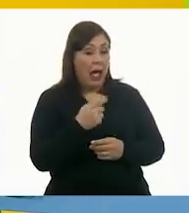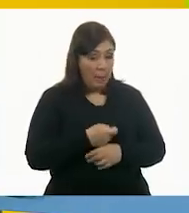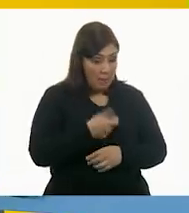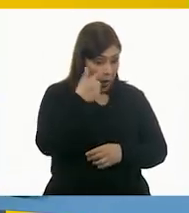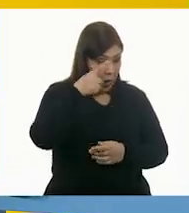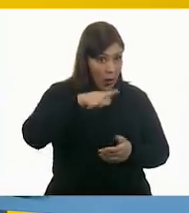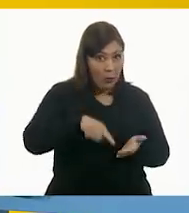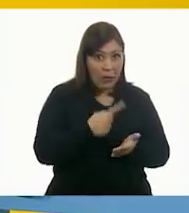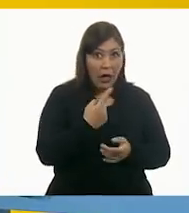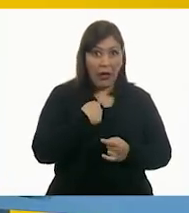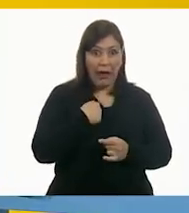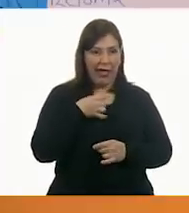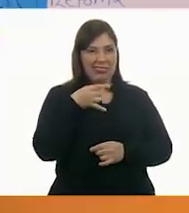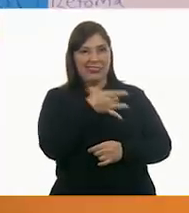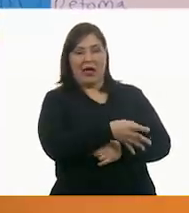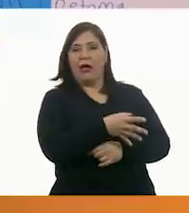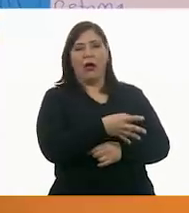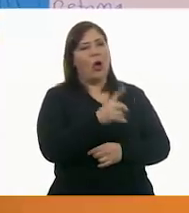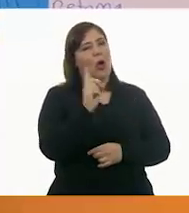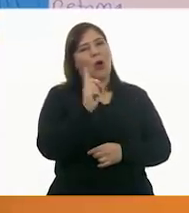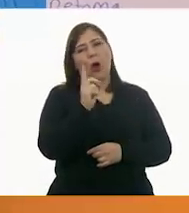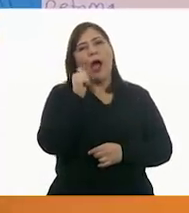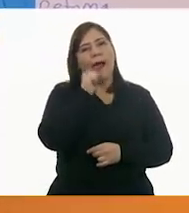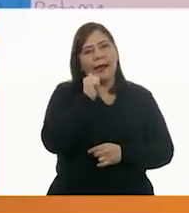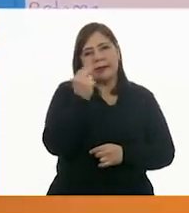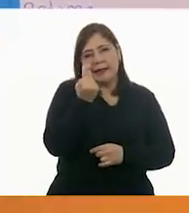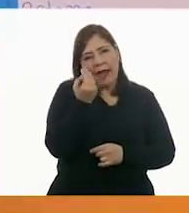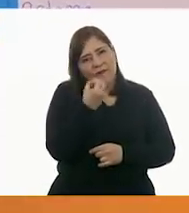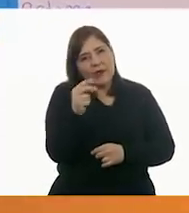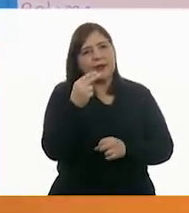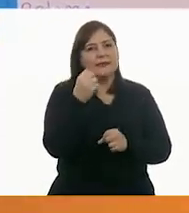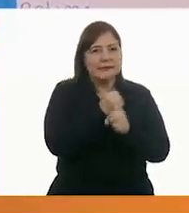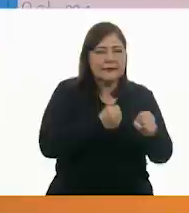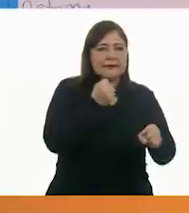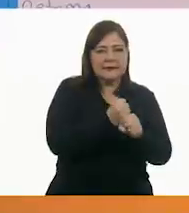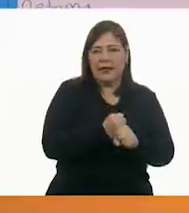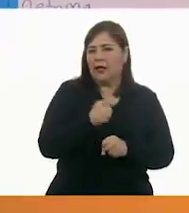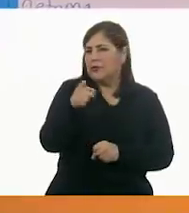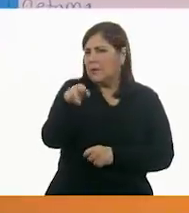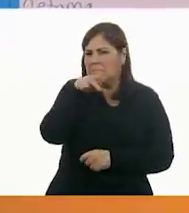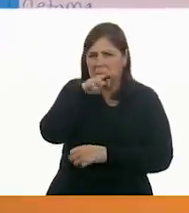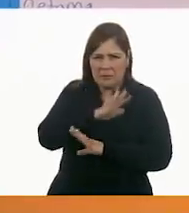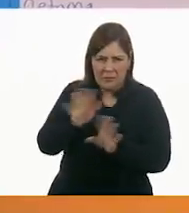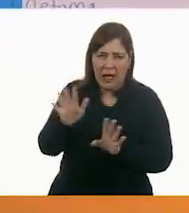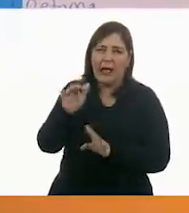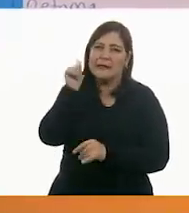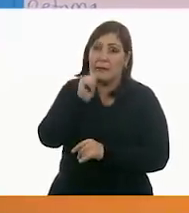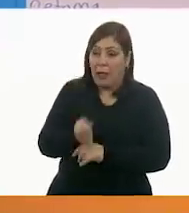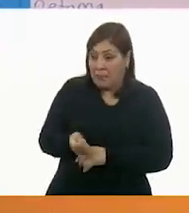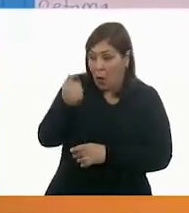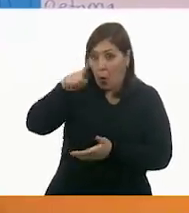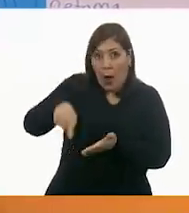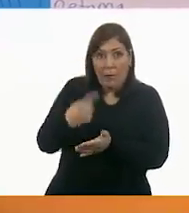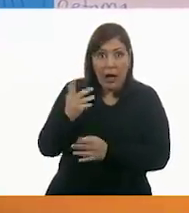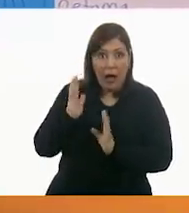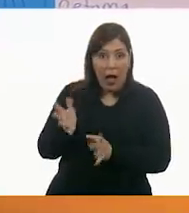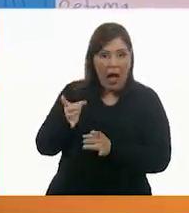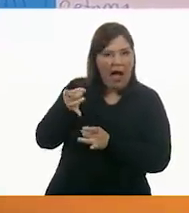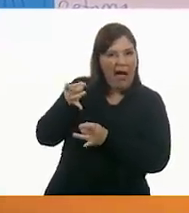primera. Exacto, a nadie. Así que ni te preocupes. A nadie le sale a la primera. Porque ya dijimos que